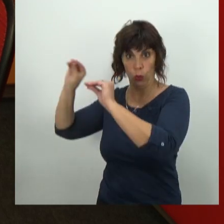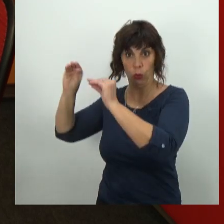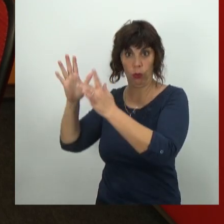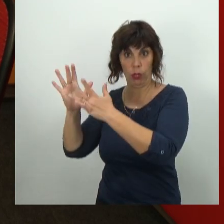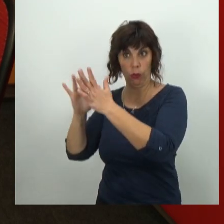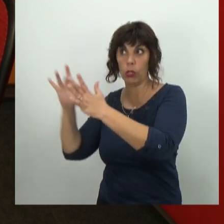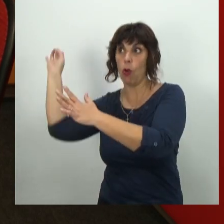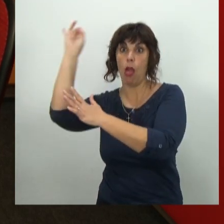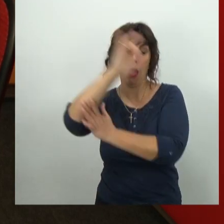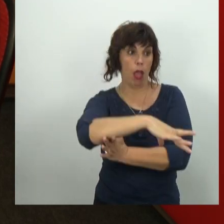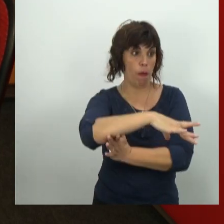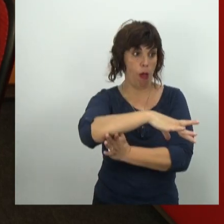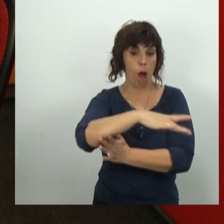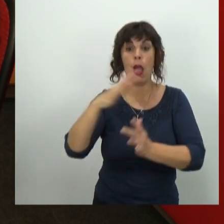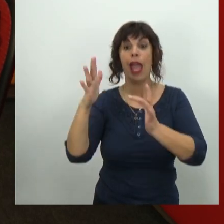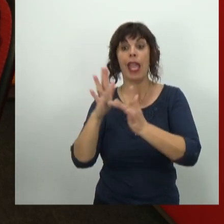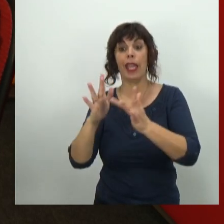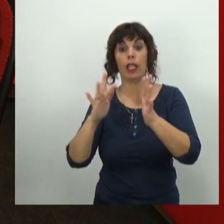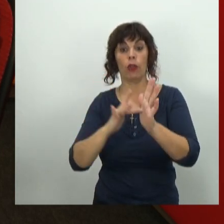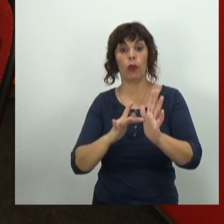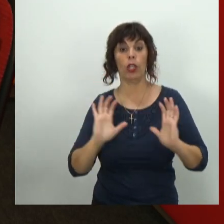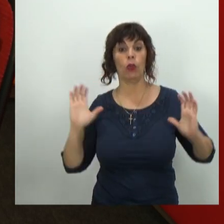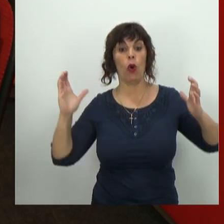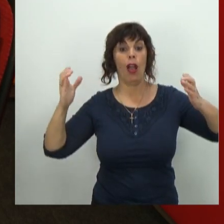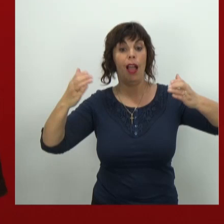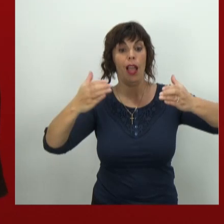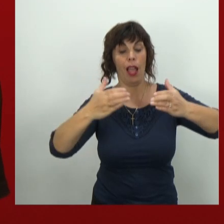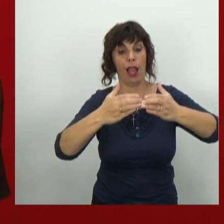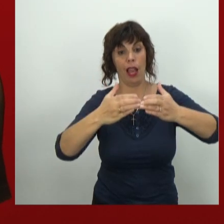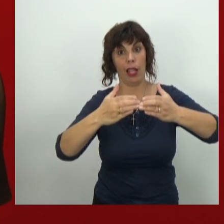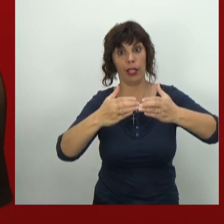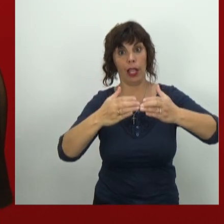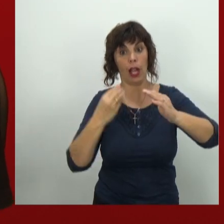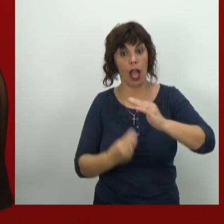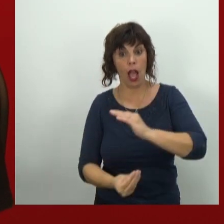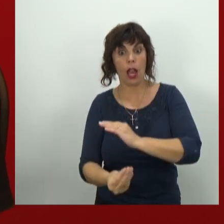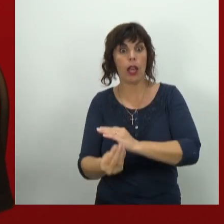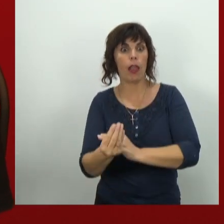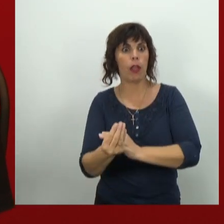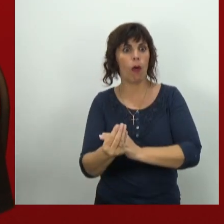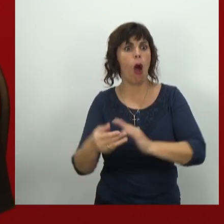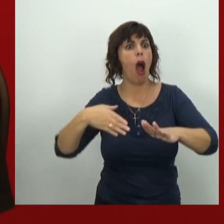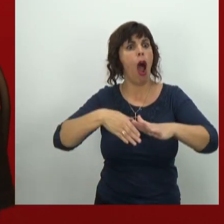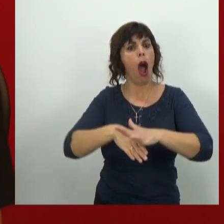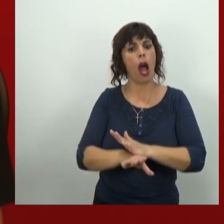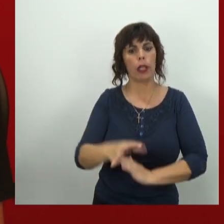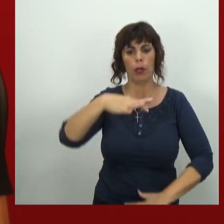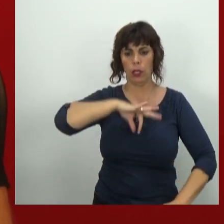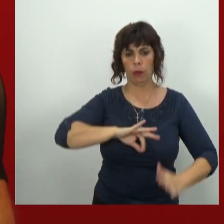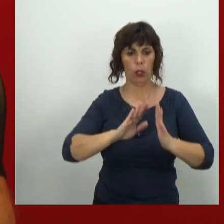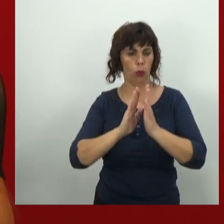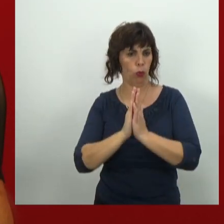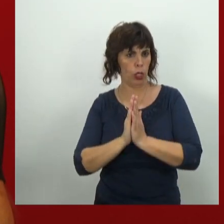que fue nacido, engendrado por el Espíritu Santo de Dios. Cuando Él